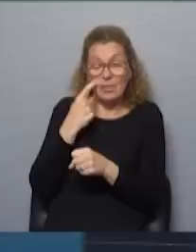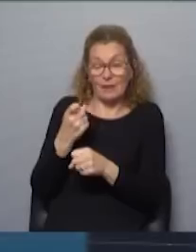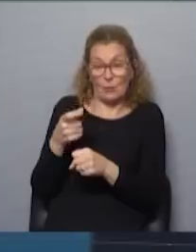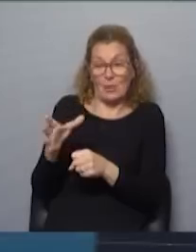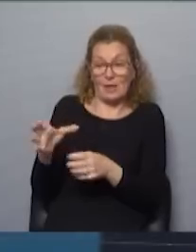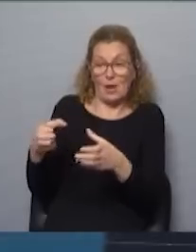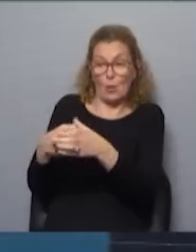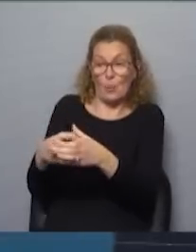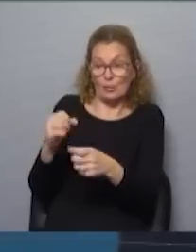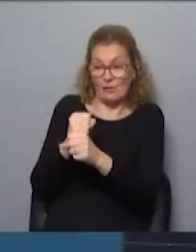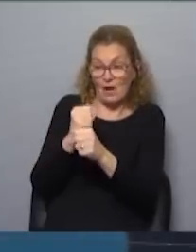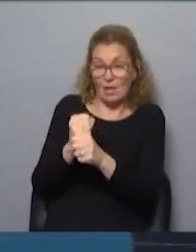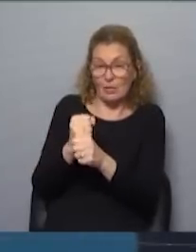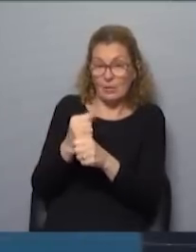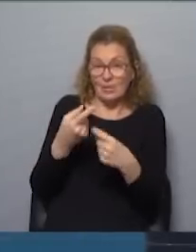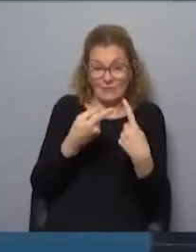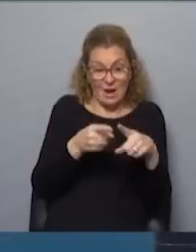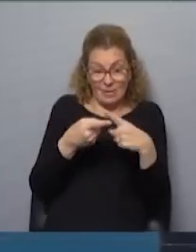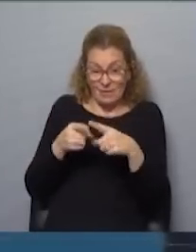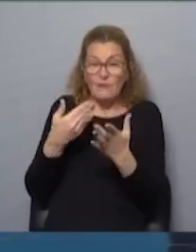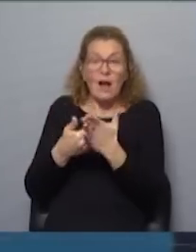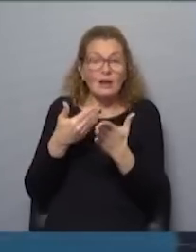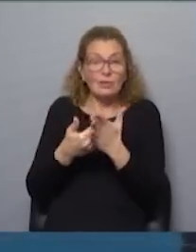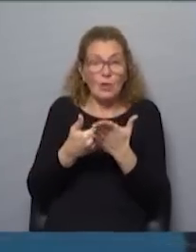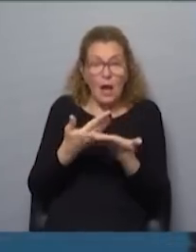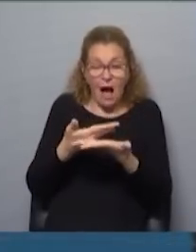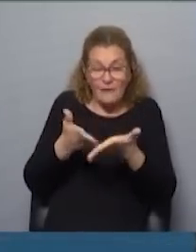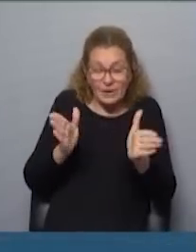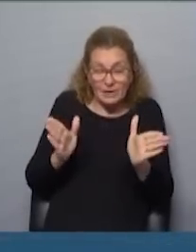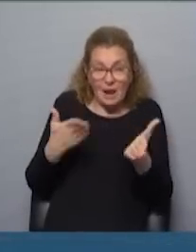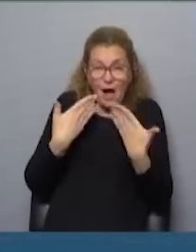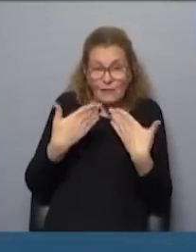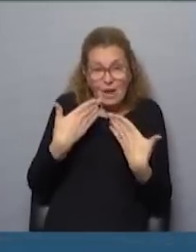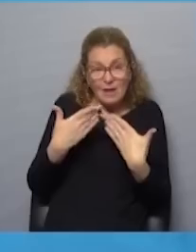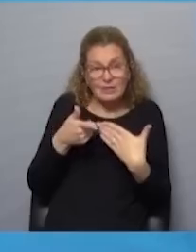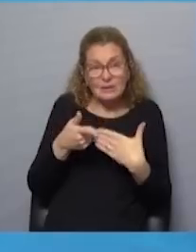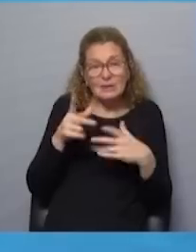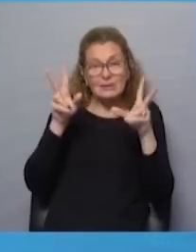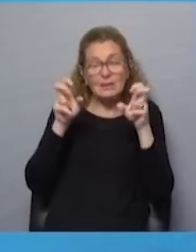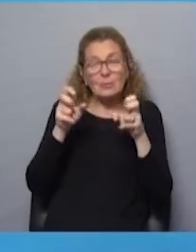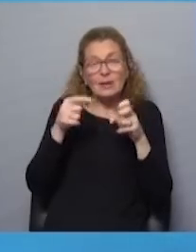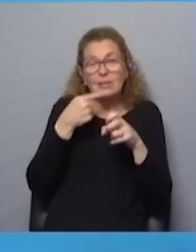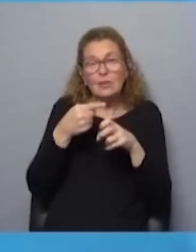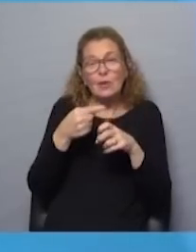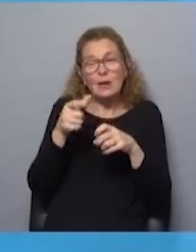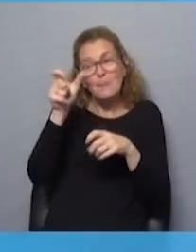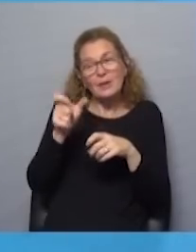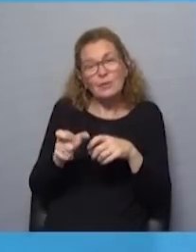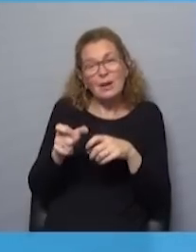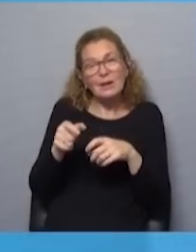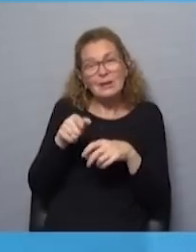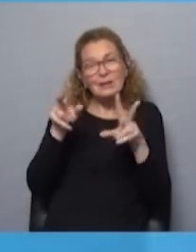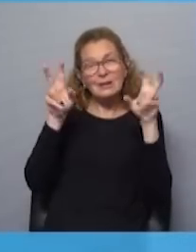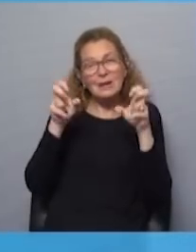señala que faltó consultar a distintas partes y abrir el diálogo digamos sobre este tema mencionado que quizás la gente que estaba tratando el asunto